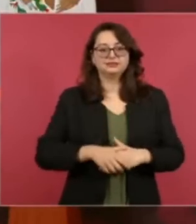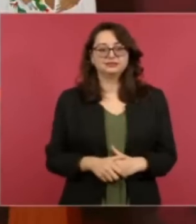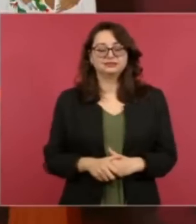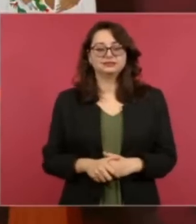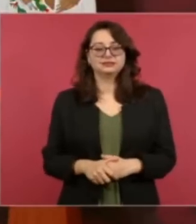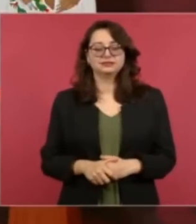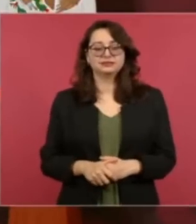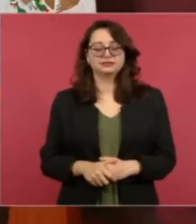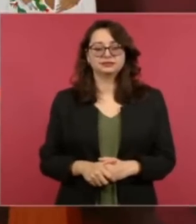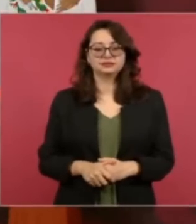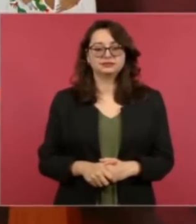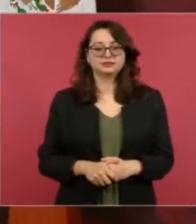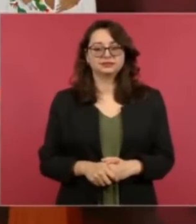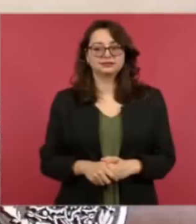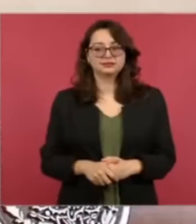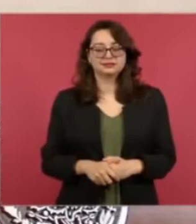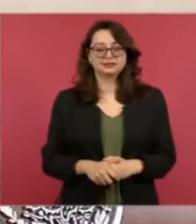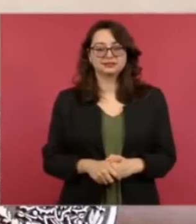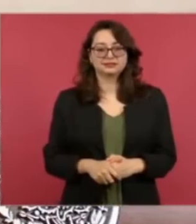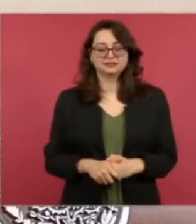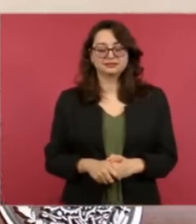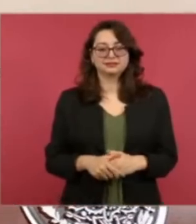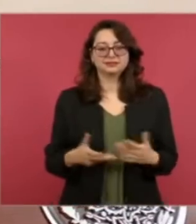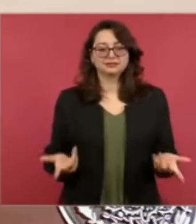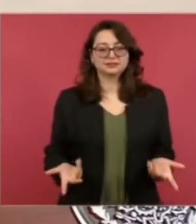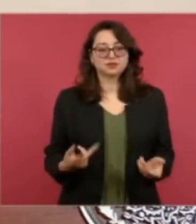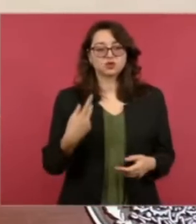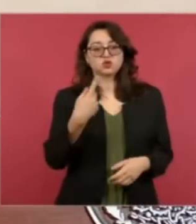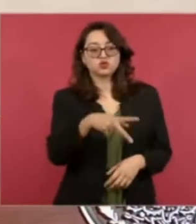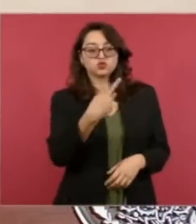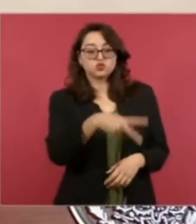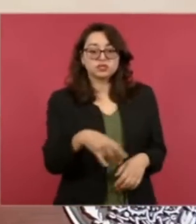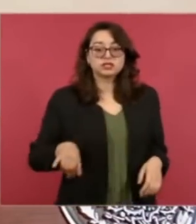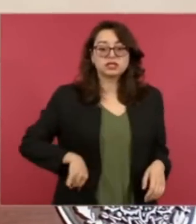O afectar los intereses que defiendes.